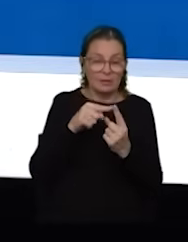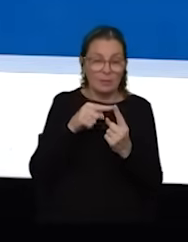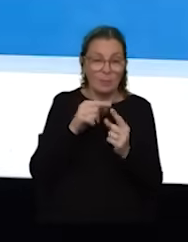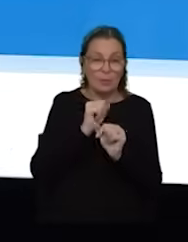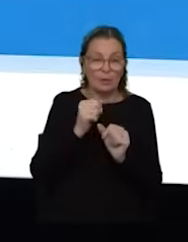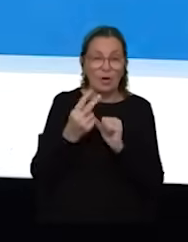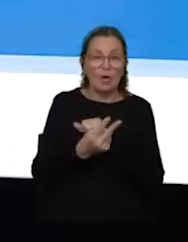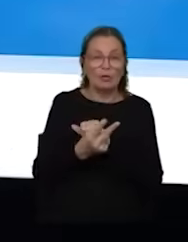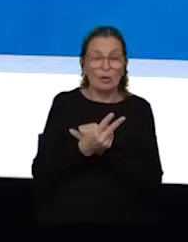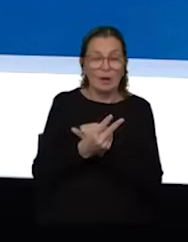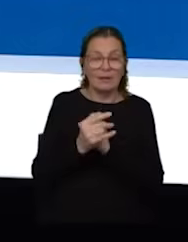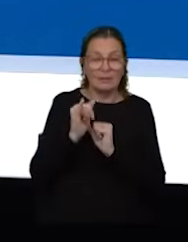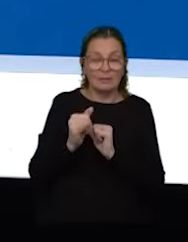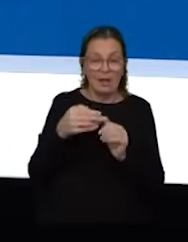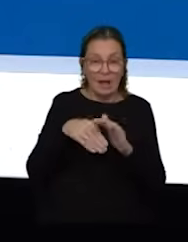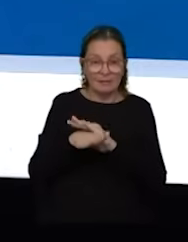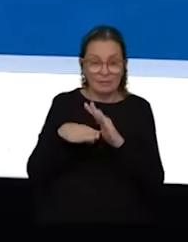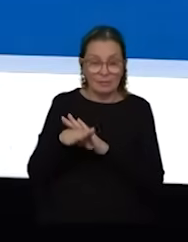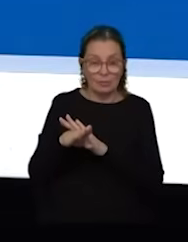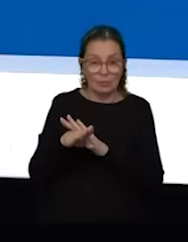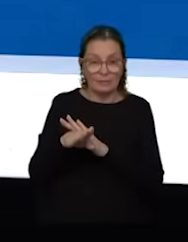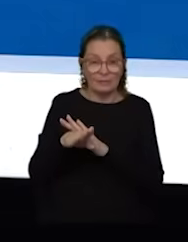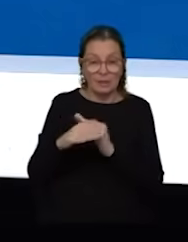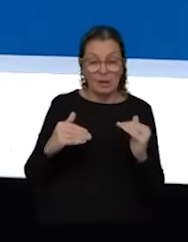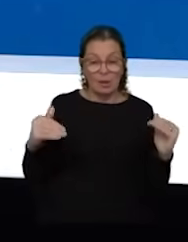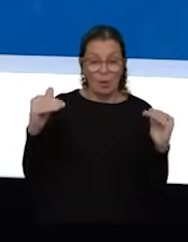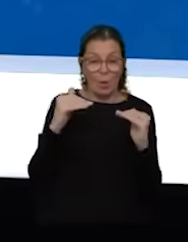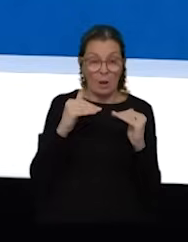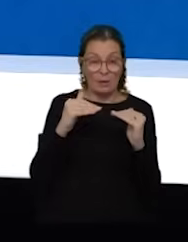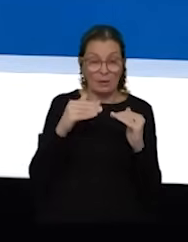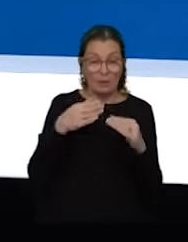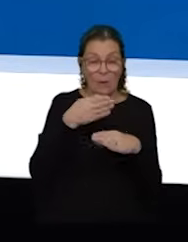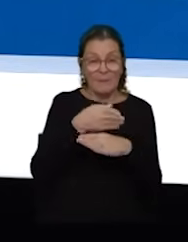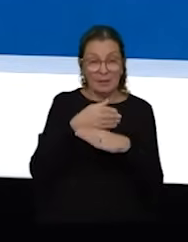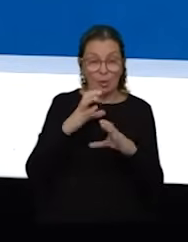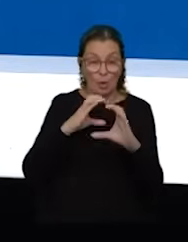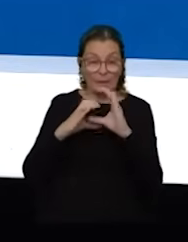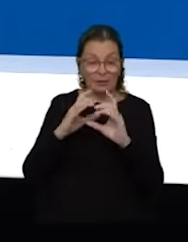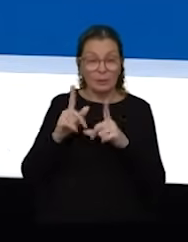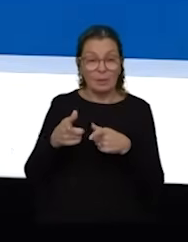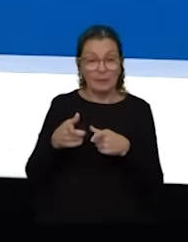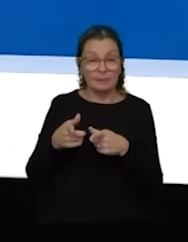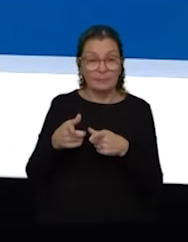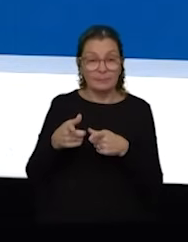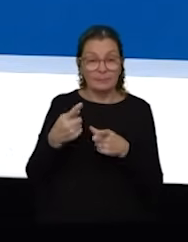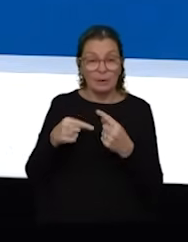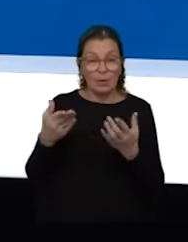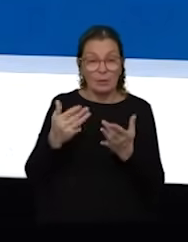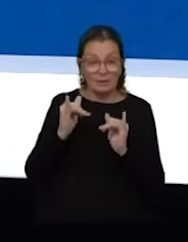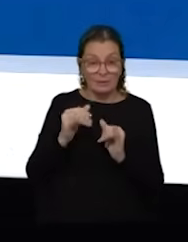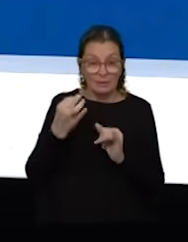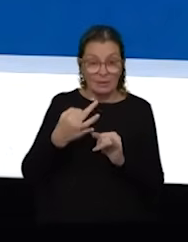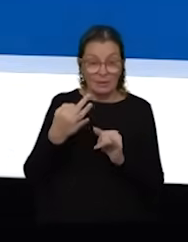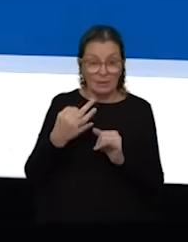poder controlar y regular el acceso equitativo no a los medios de comunicación también ahora es cierto que